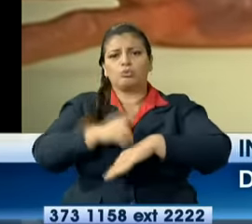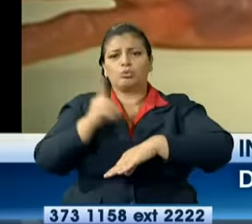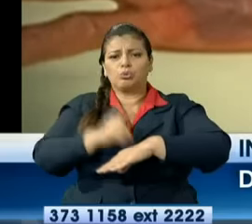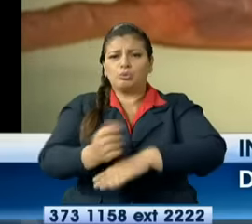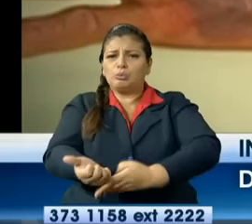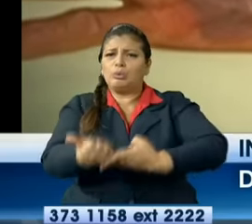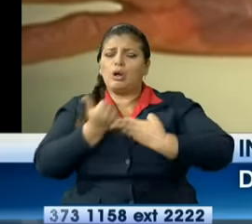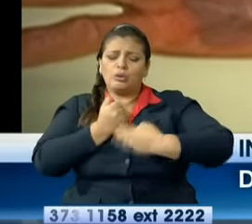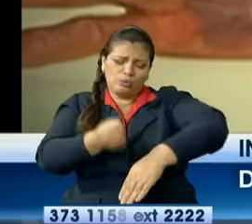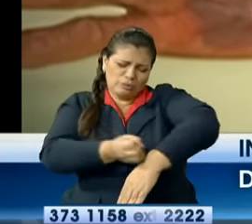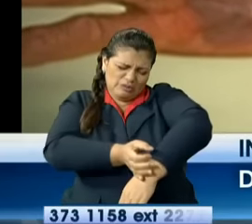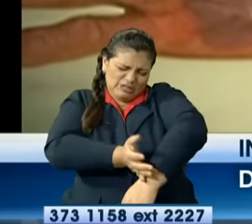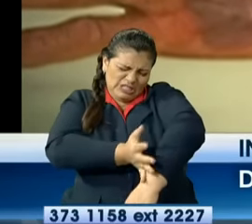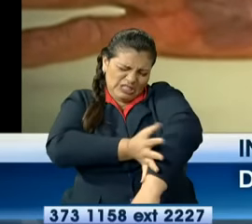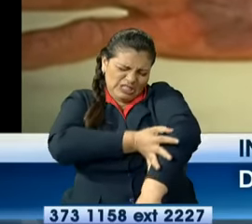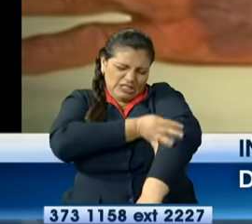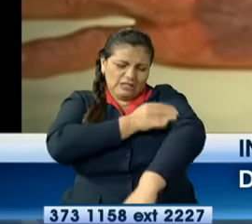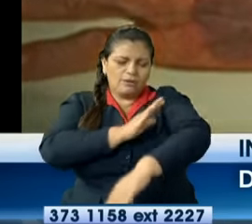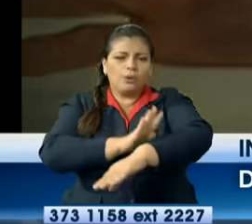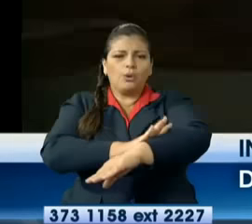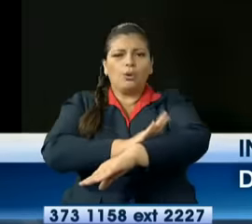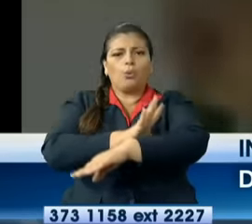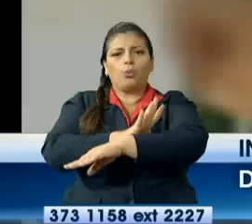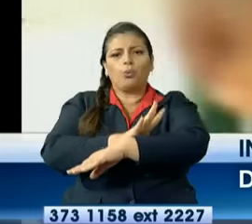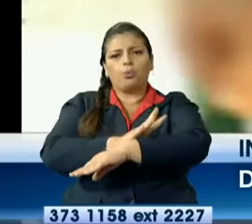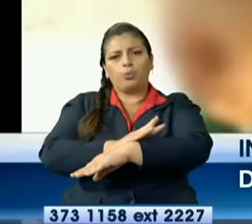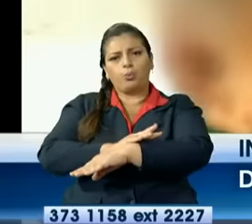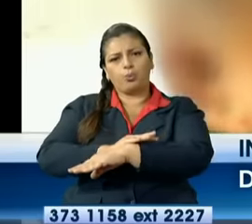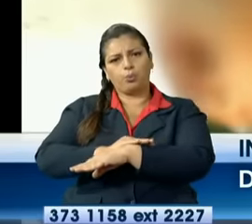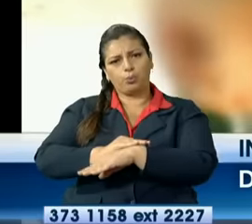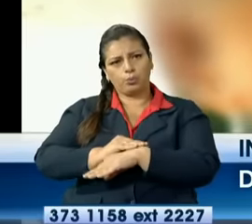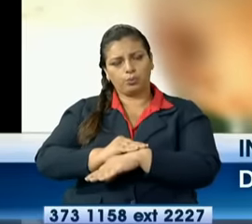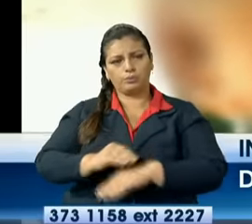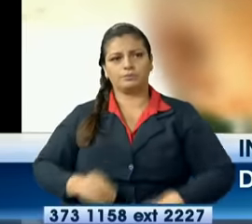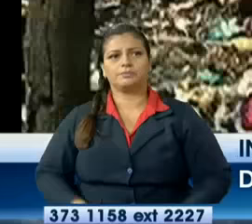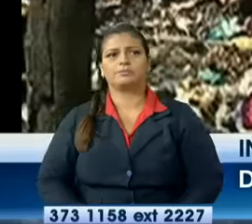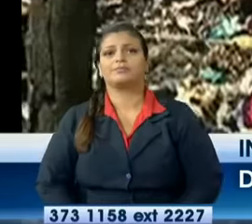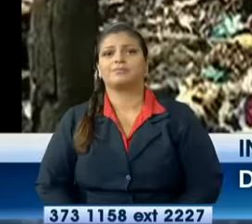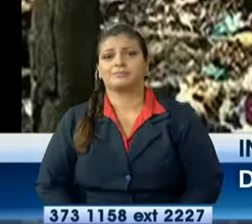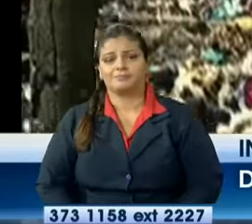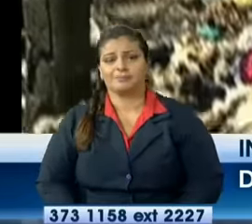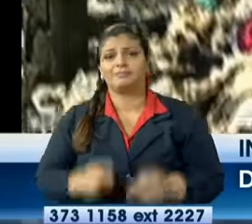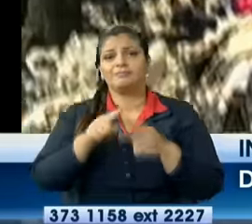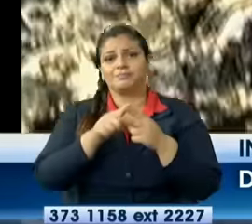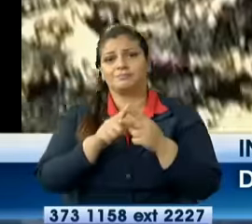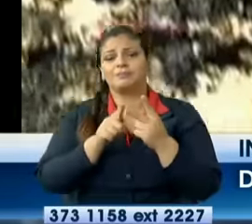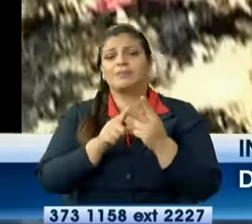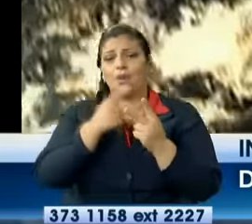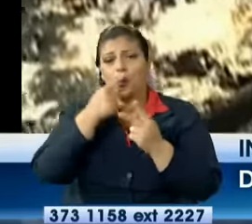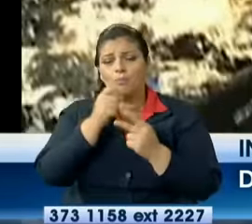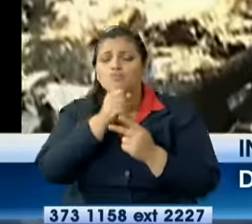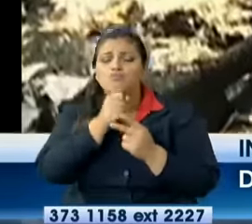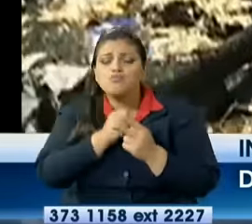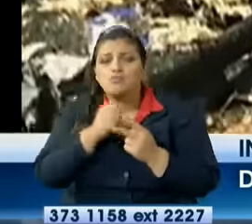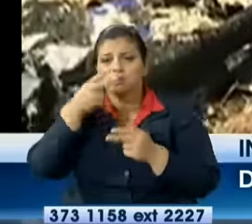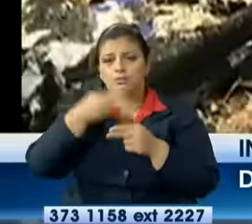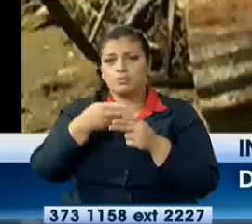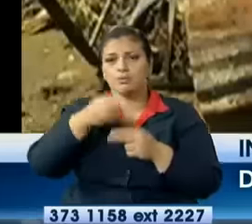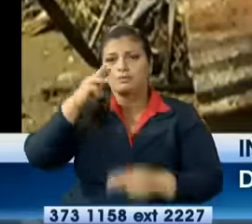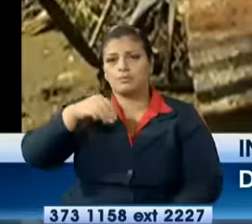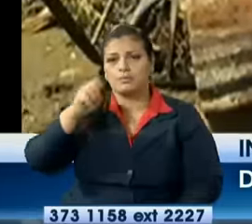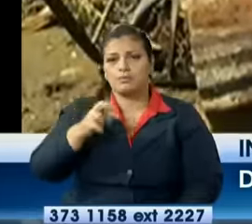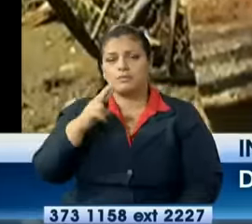¿Ya se siente mejor? Ya, sí, para lo que estaba, sí. Martín se asustó y cuando empezó a propagarse el fuego por cada esquina de